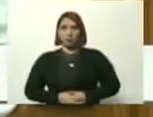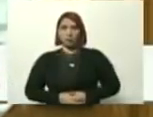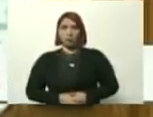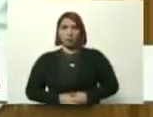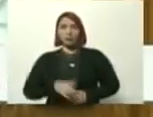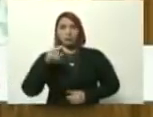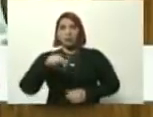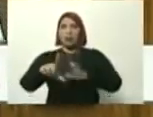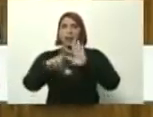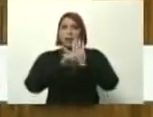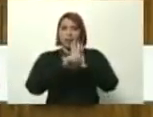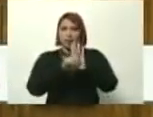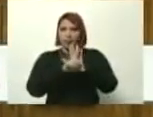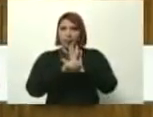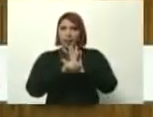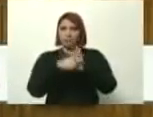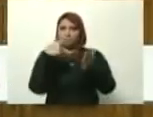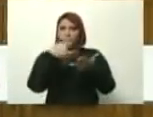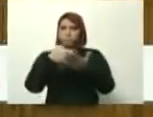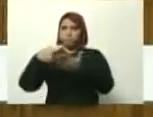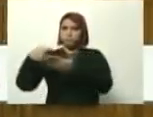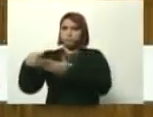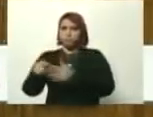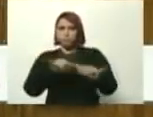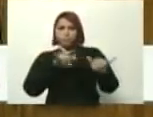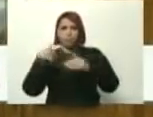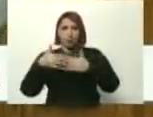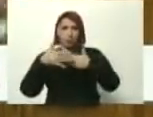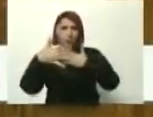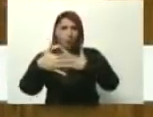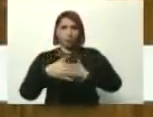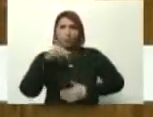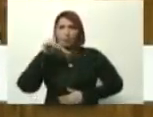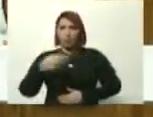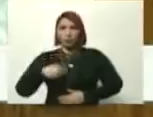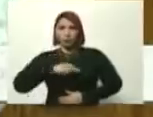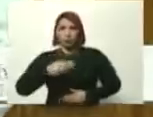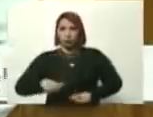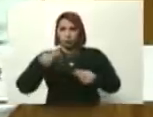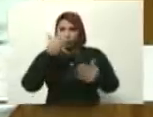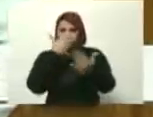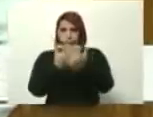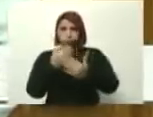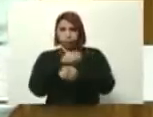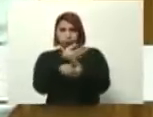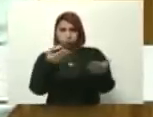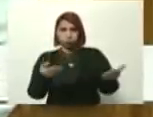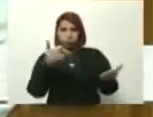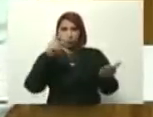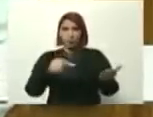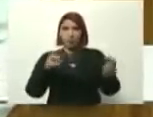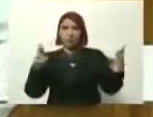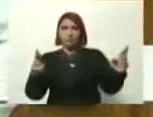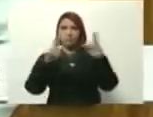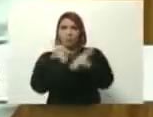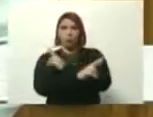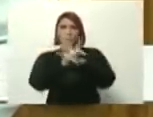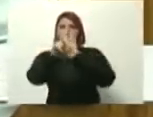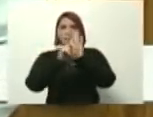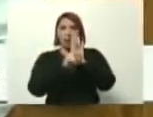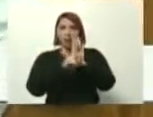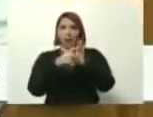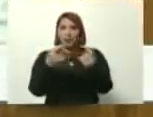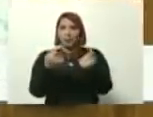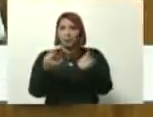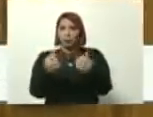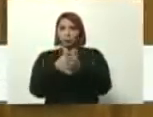la ley de endeudamiento para el mismo periodo y hemos presentado ante ustedes una reforma a la ley de impuesto